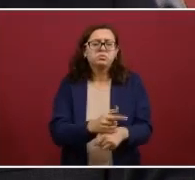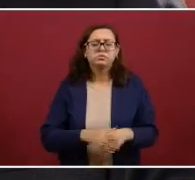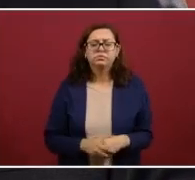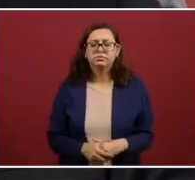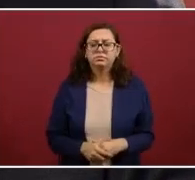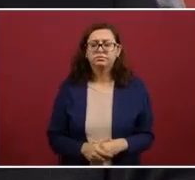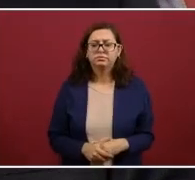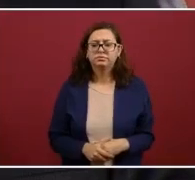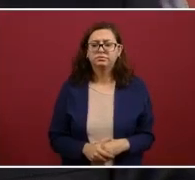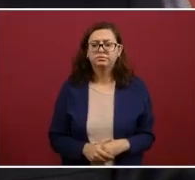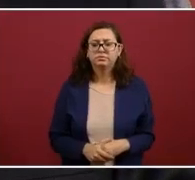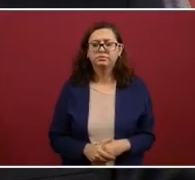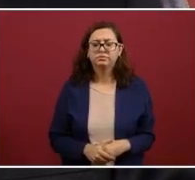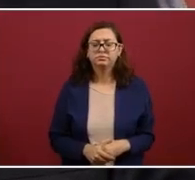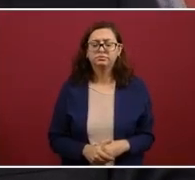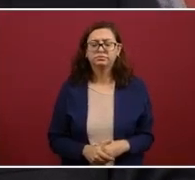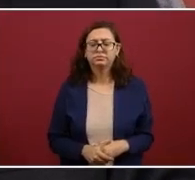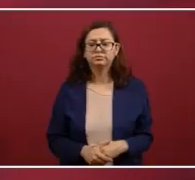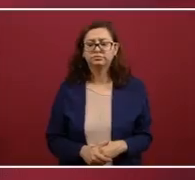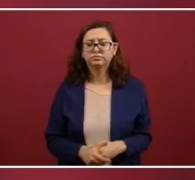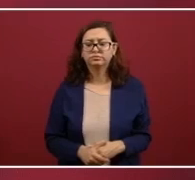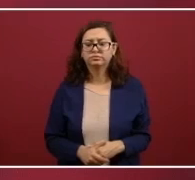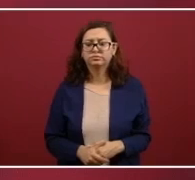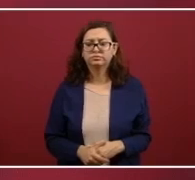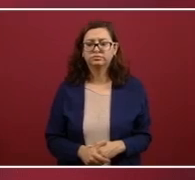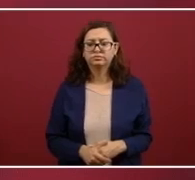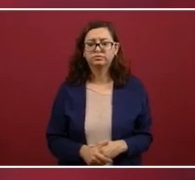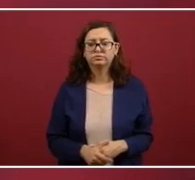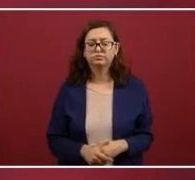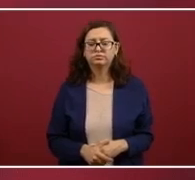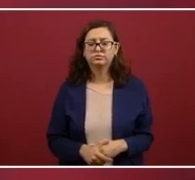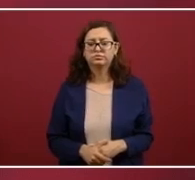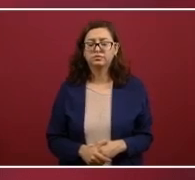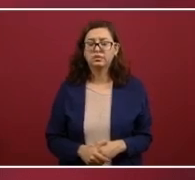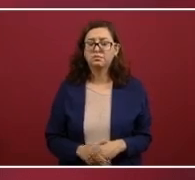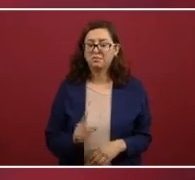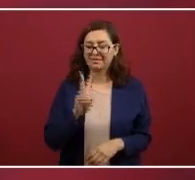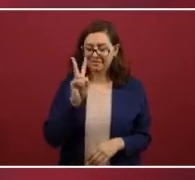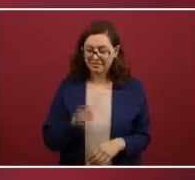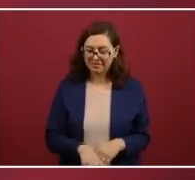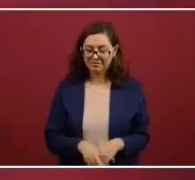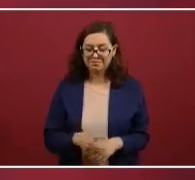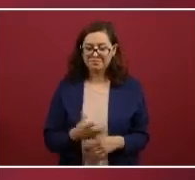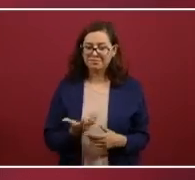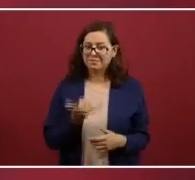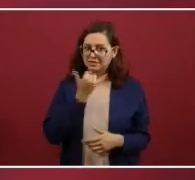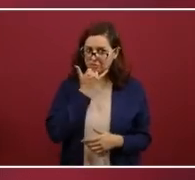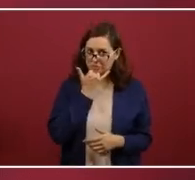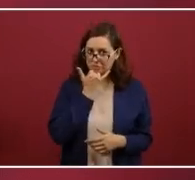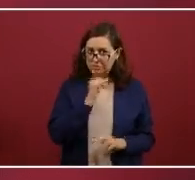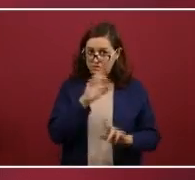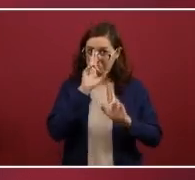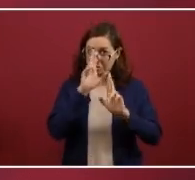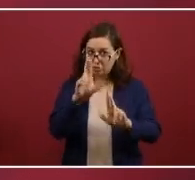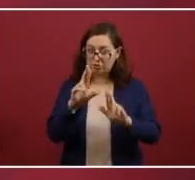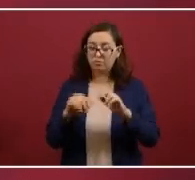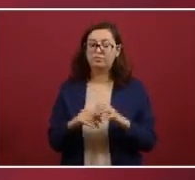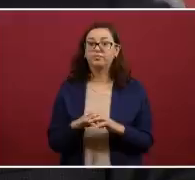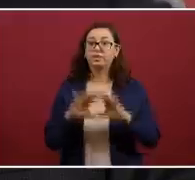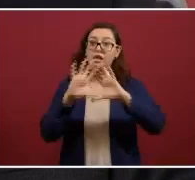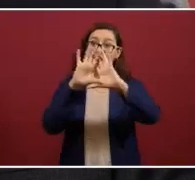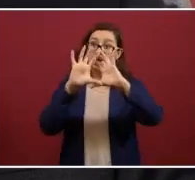Con todo respeto, son muy pocos los países en el mundo que tienen